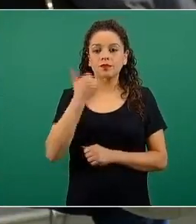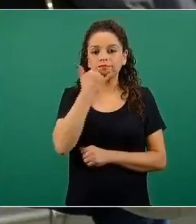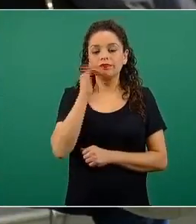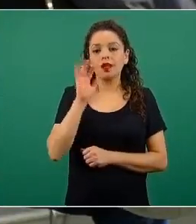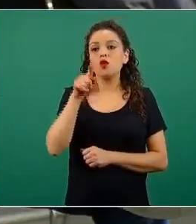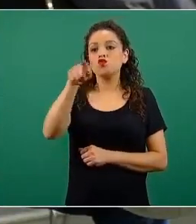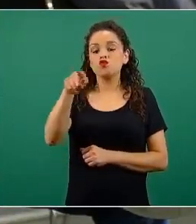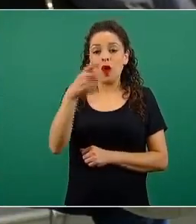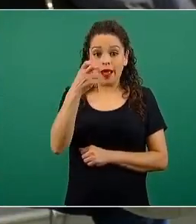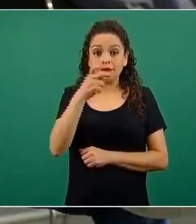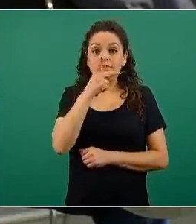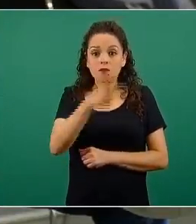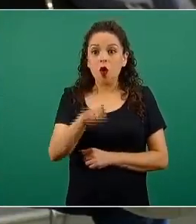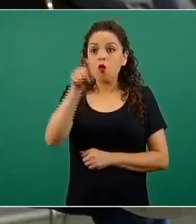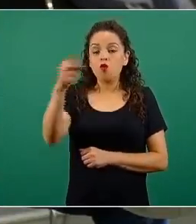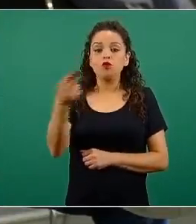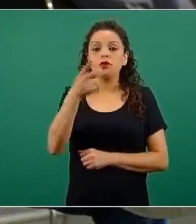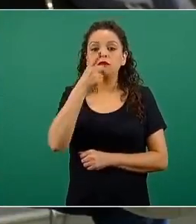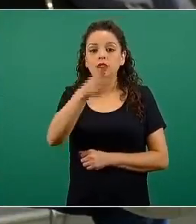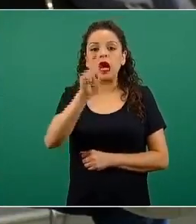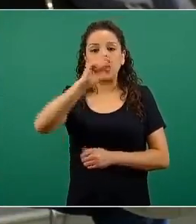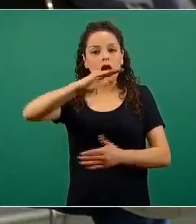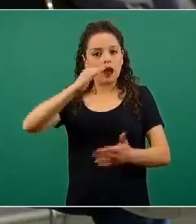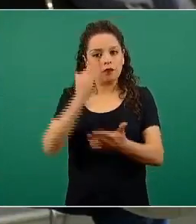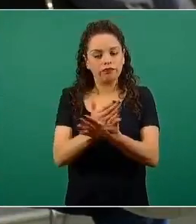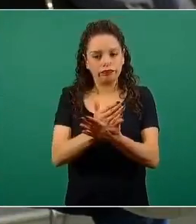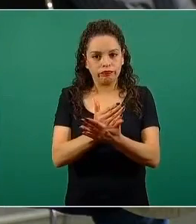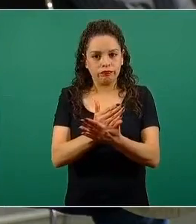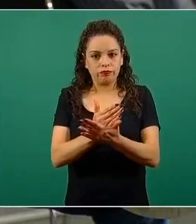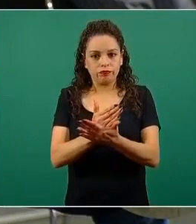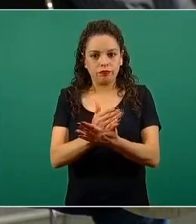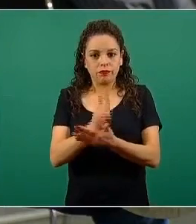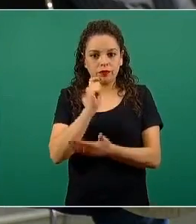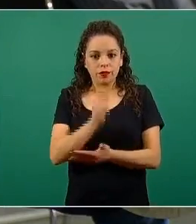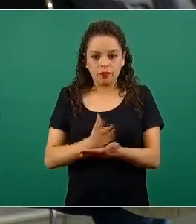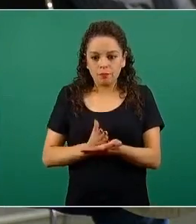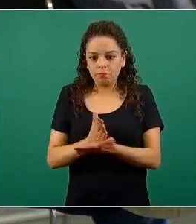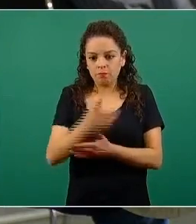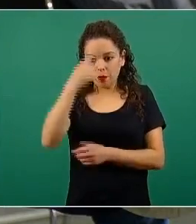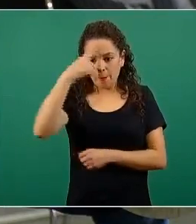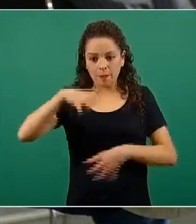decir, hacer un alto en el camino de la pandemia.